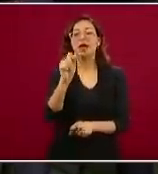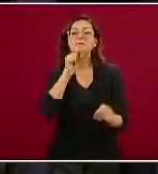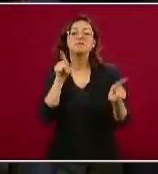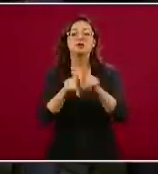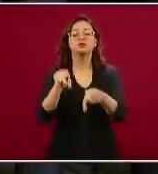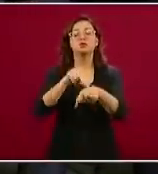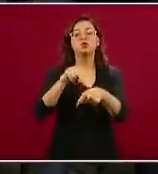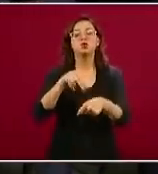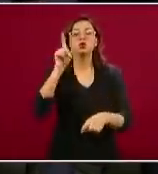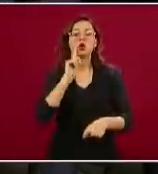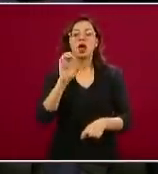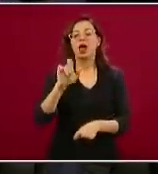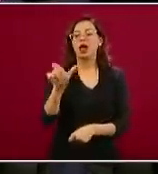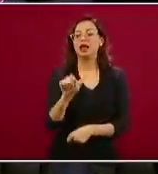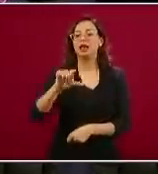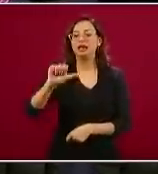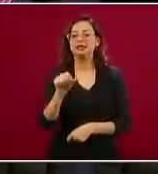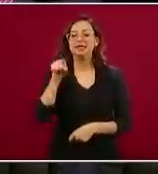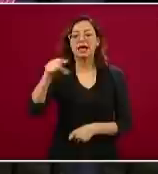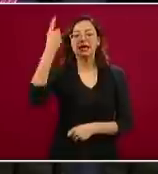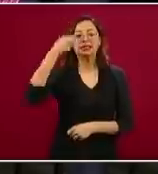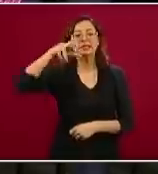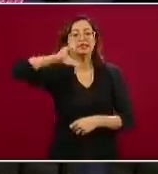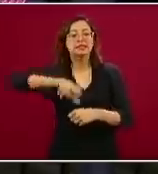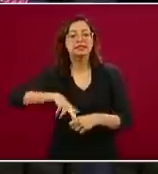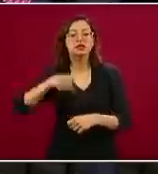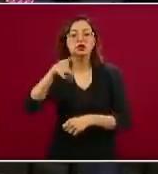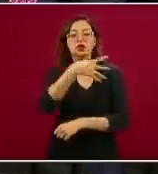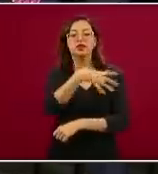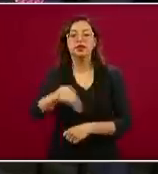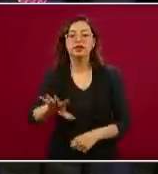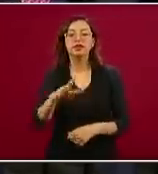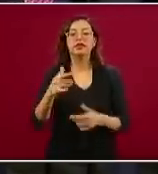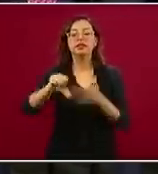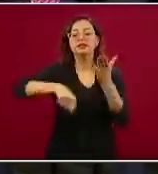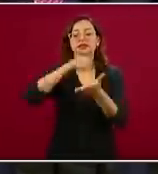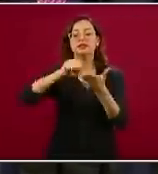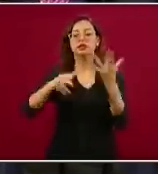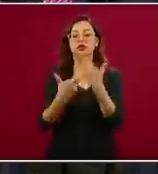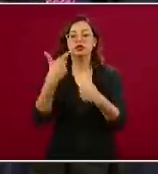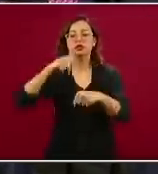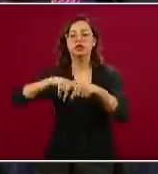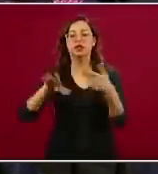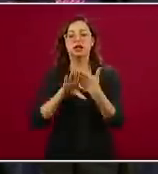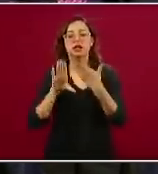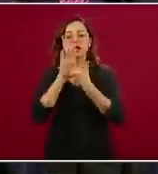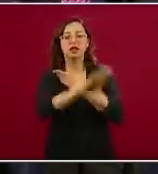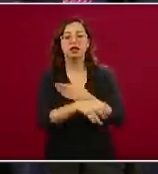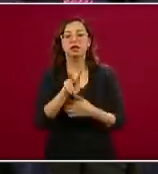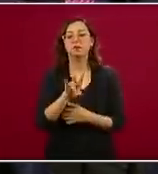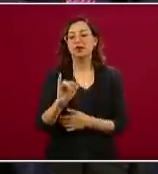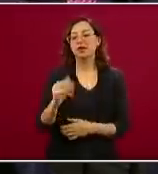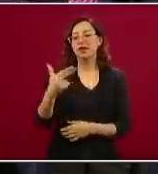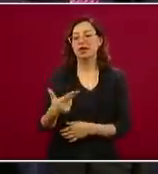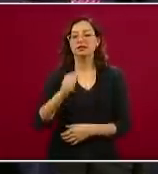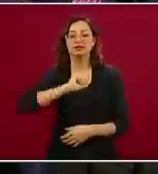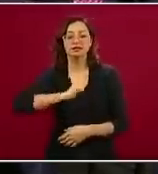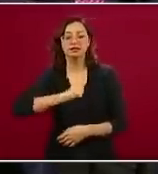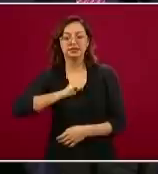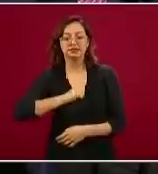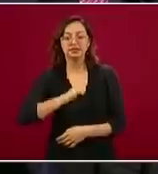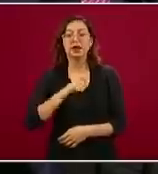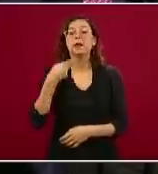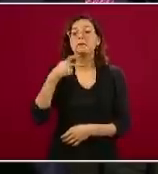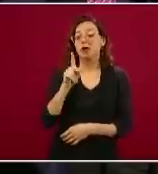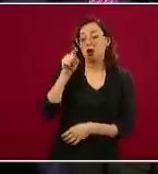Torre, quien es directora general del Centro Nacional para la Prevención y Control del VIH-Sida, pero ella